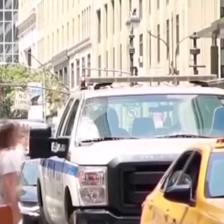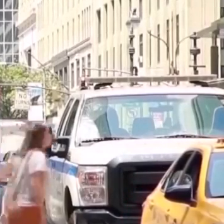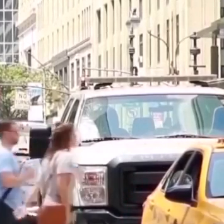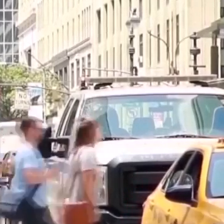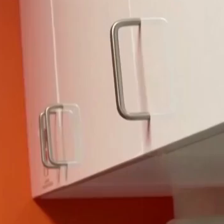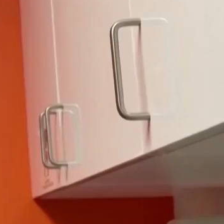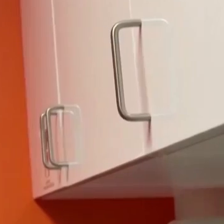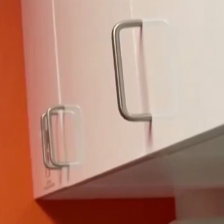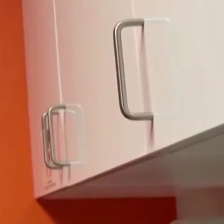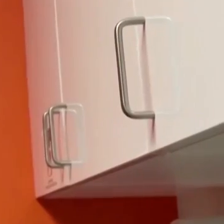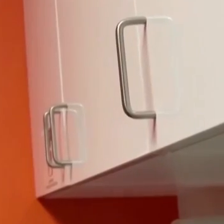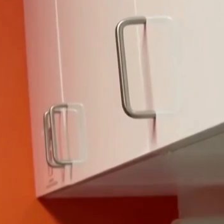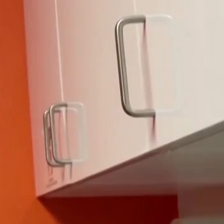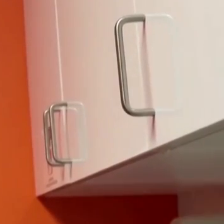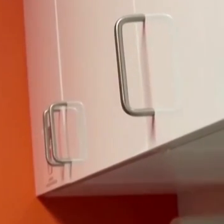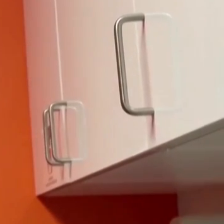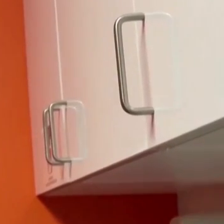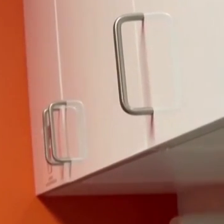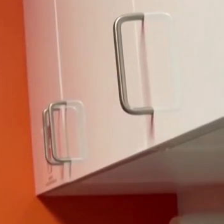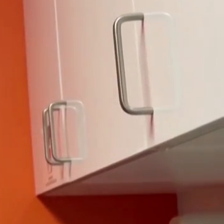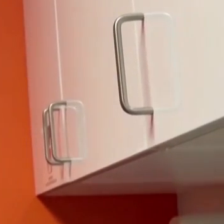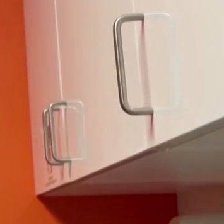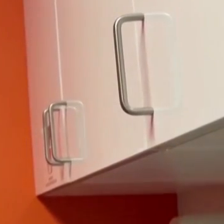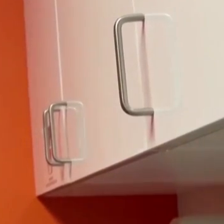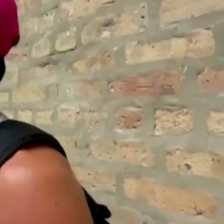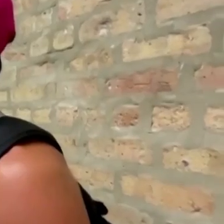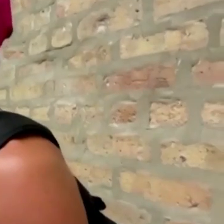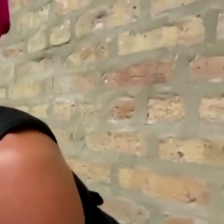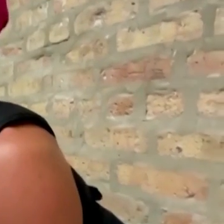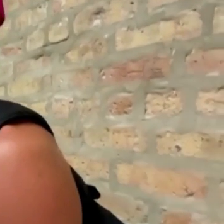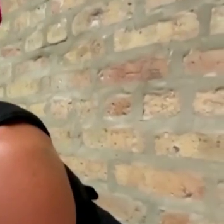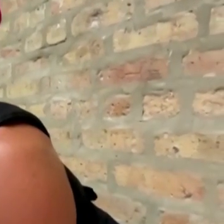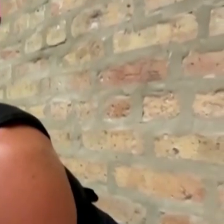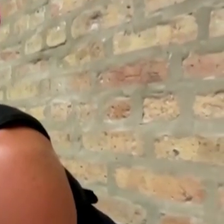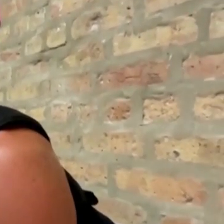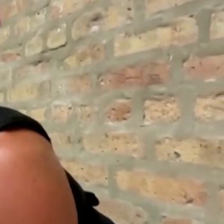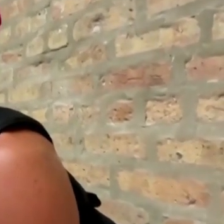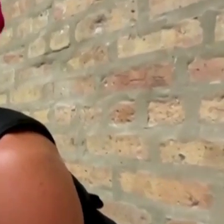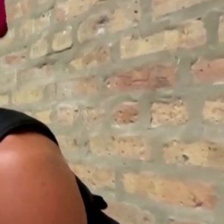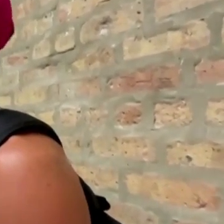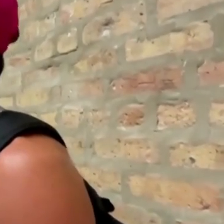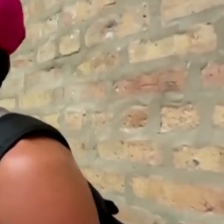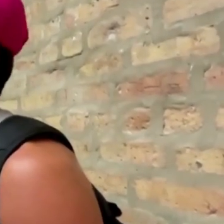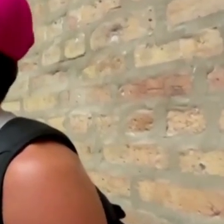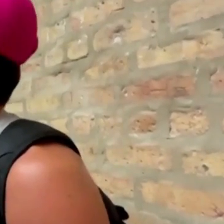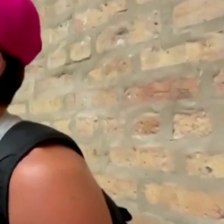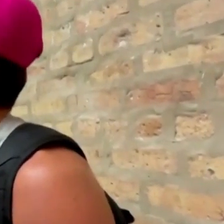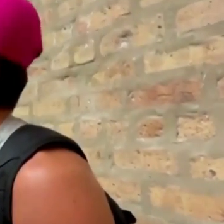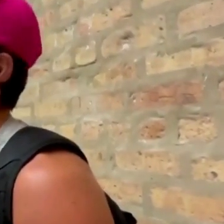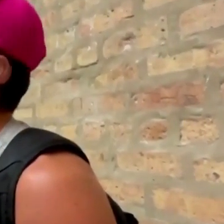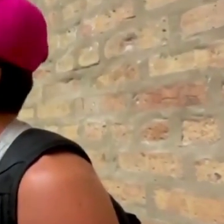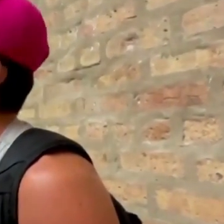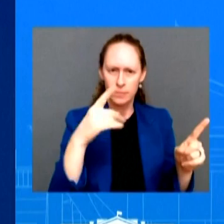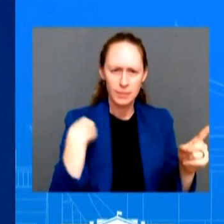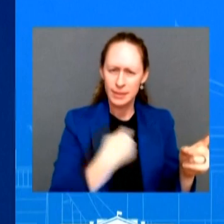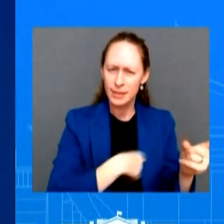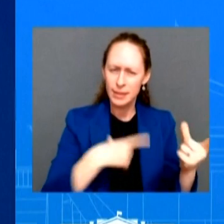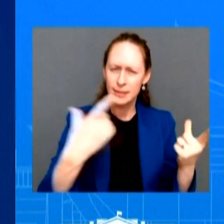mono ya ha infectado a casi 9 mil 500 personas en los eeuu con un aumento significativo en las últimas dos semanas